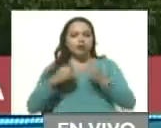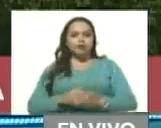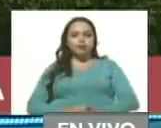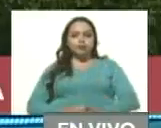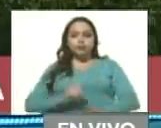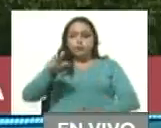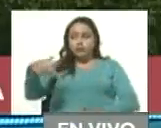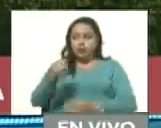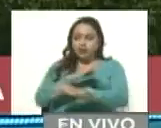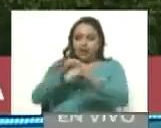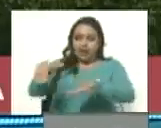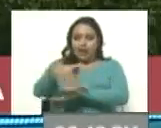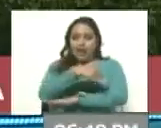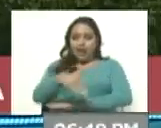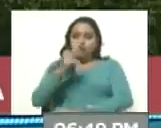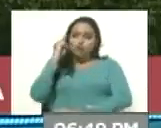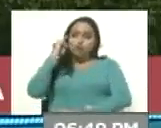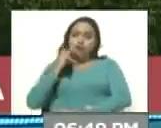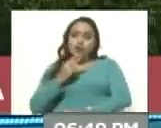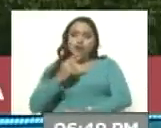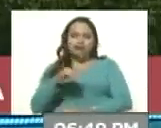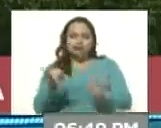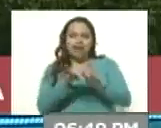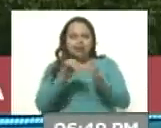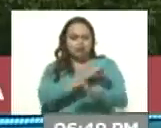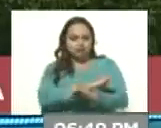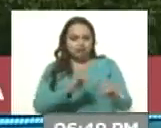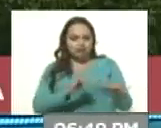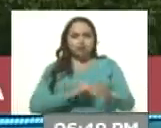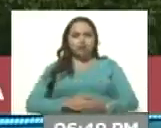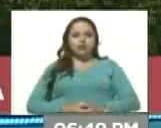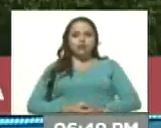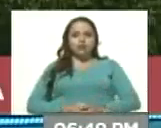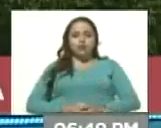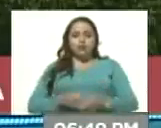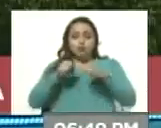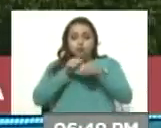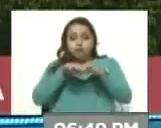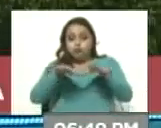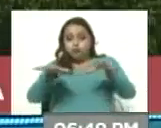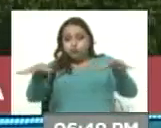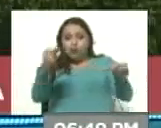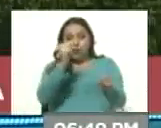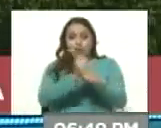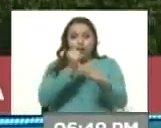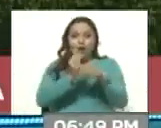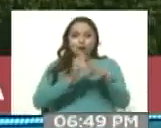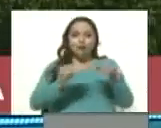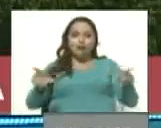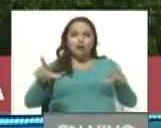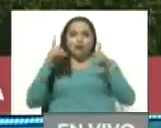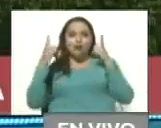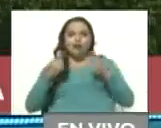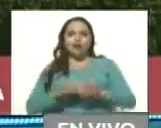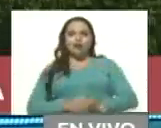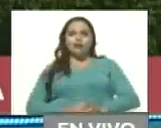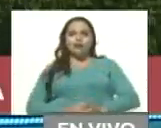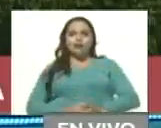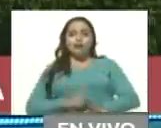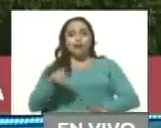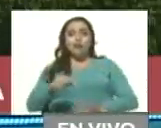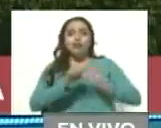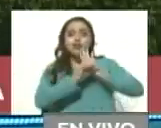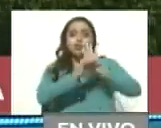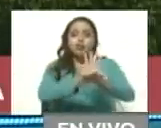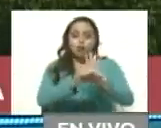culminemos con la calle bolívar que ya estamos final a este interno a todo este pueblo de la guaira y a sus símbolos como los ejes